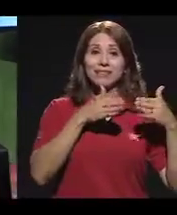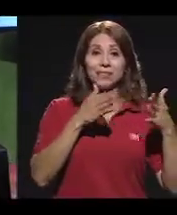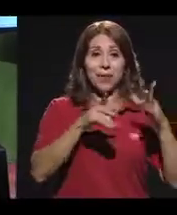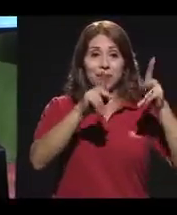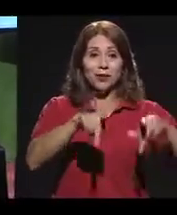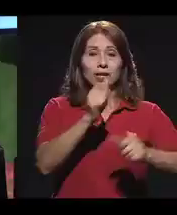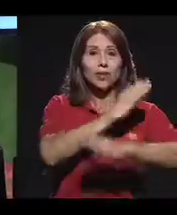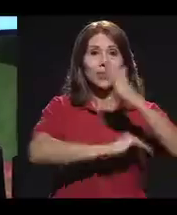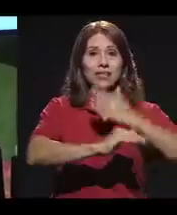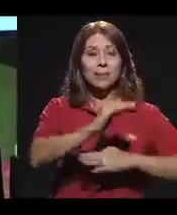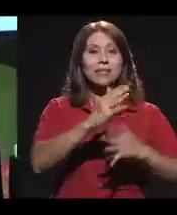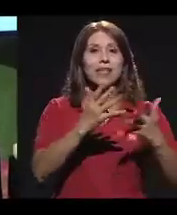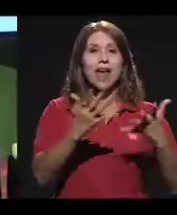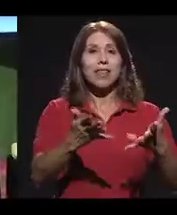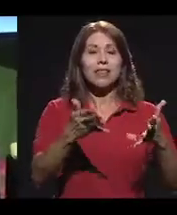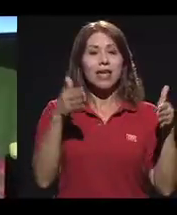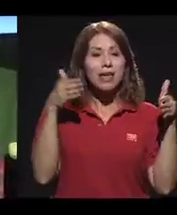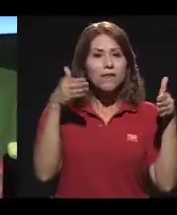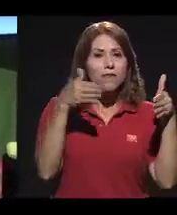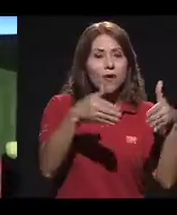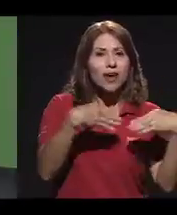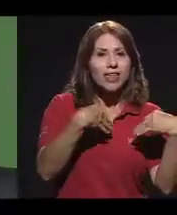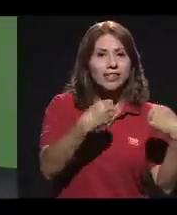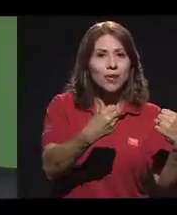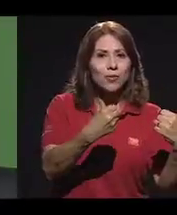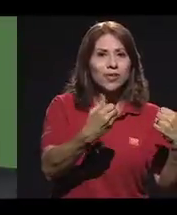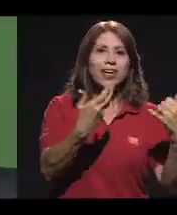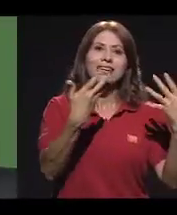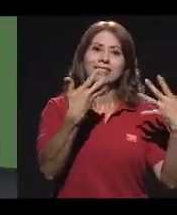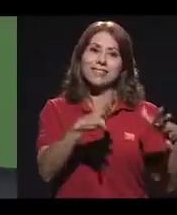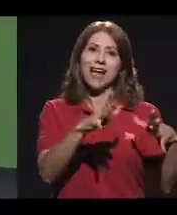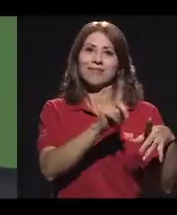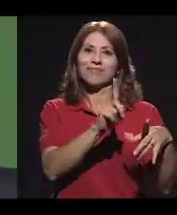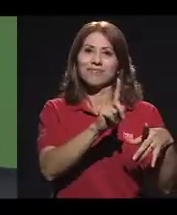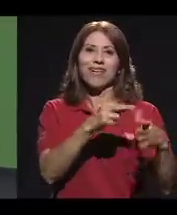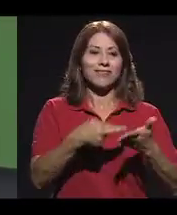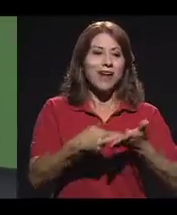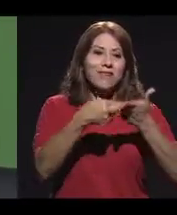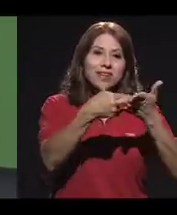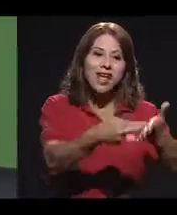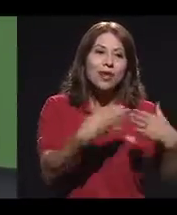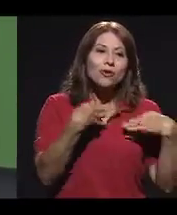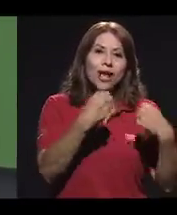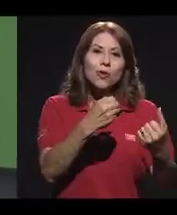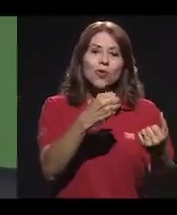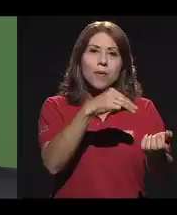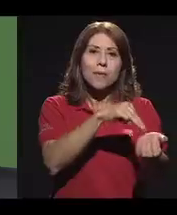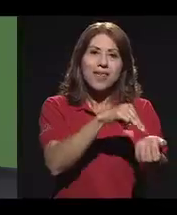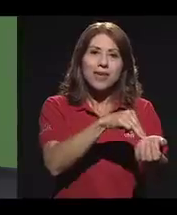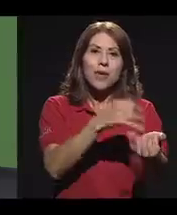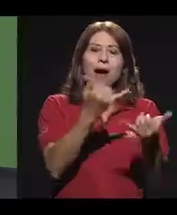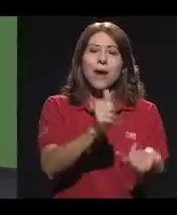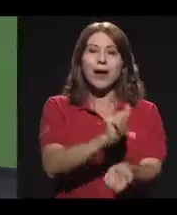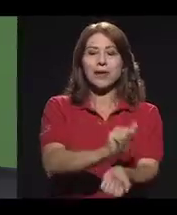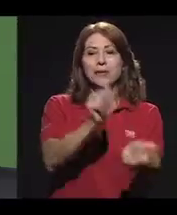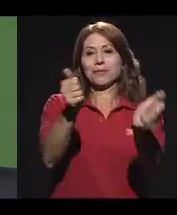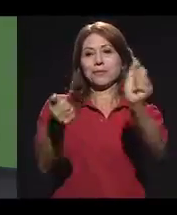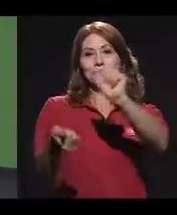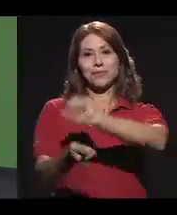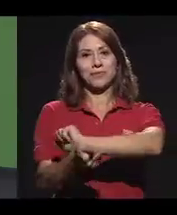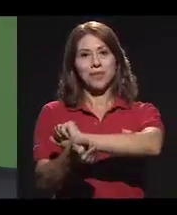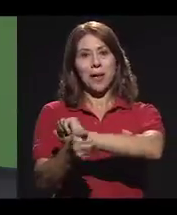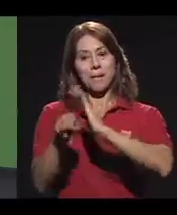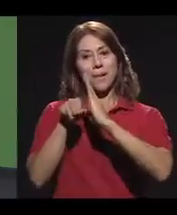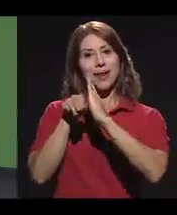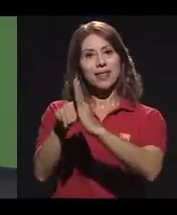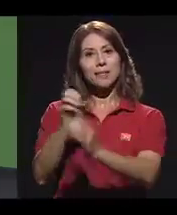las personas con discapacidad nos involucran, ¿verdad? Entonces, pasamos de ese paradigma rehabilitador, de salud, médico, a un paradigma